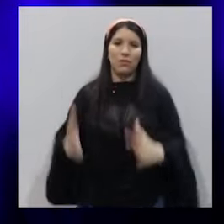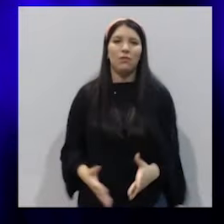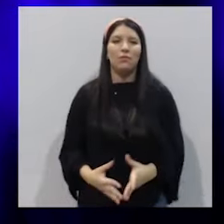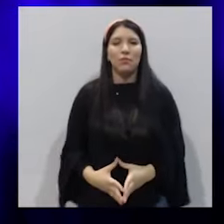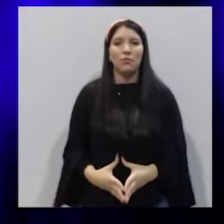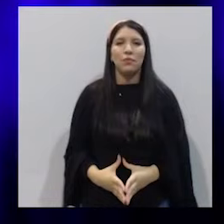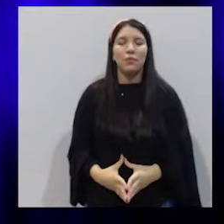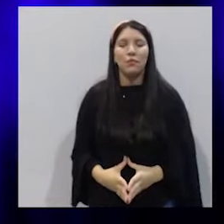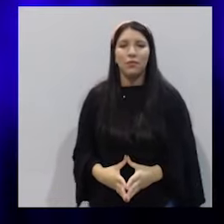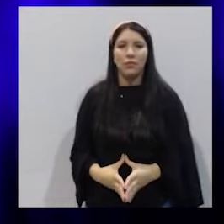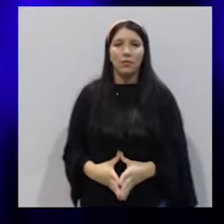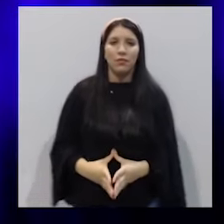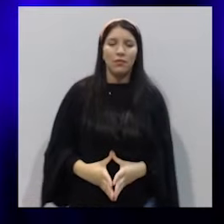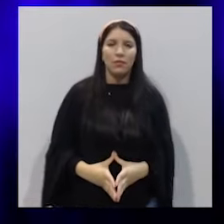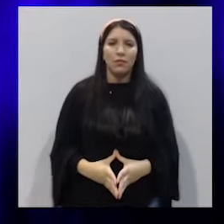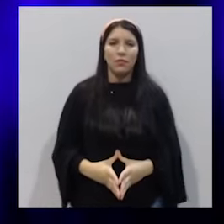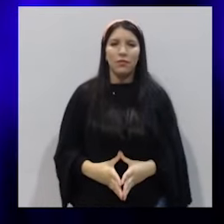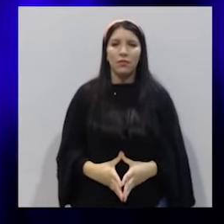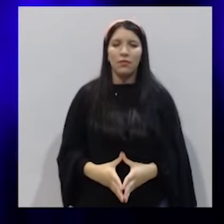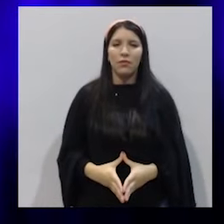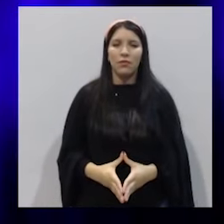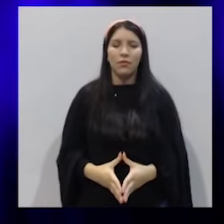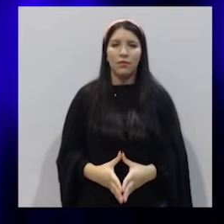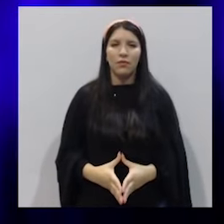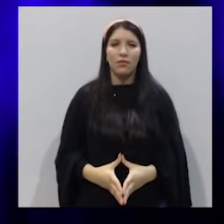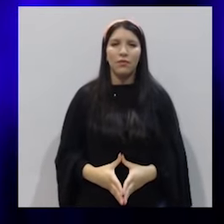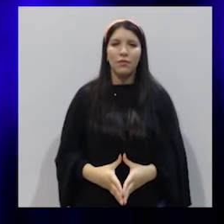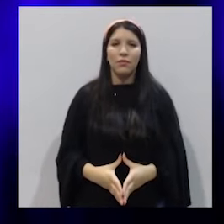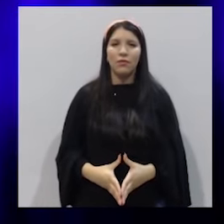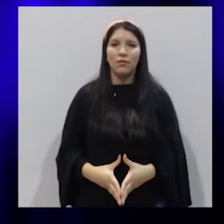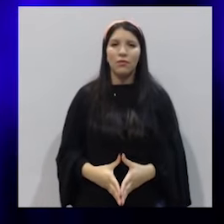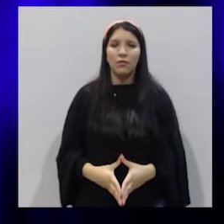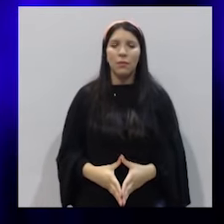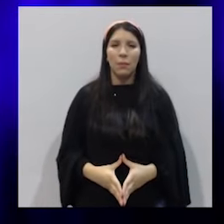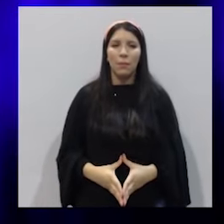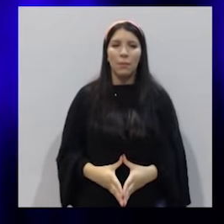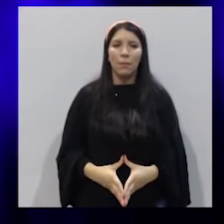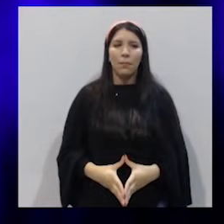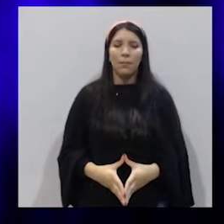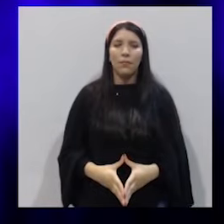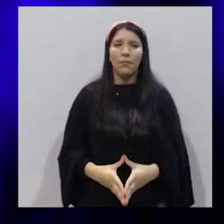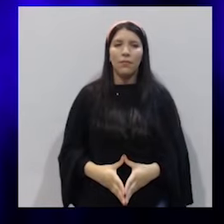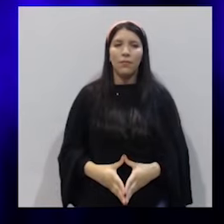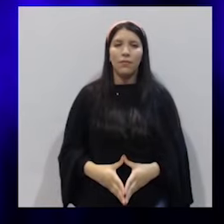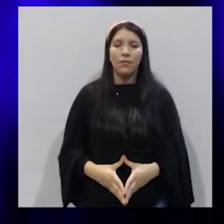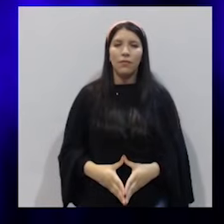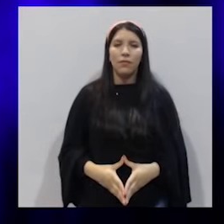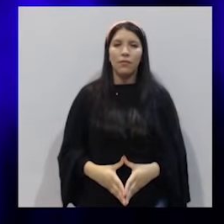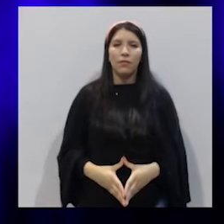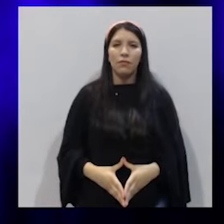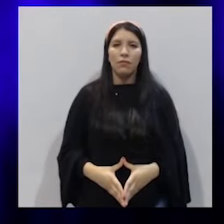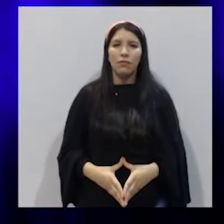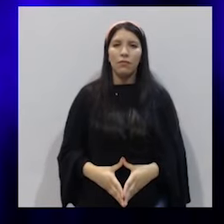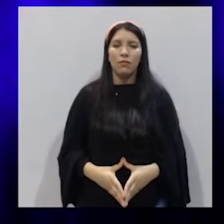puede afectar cuál es la estrategia del enemigo que cuando se damos o cuando el creyente